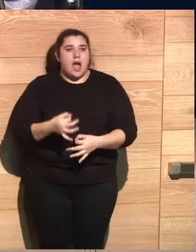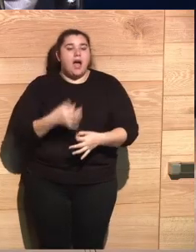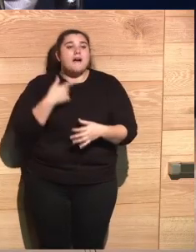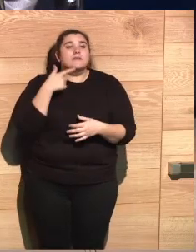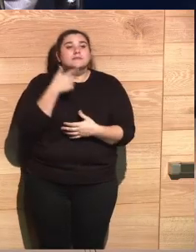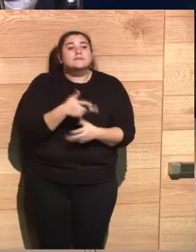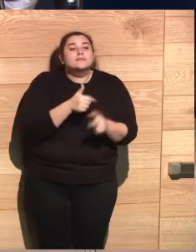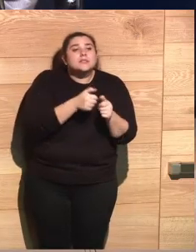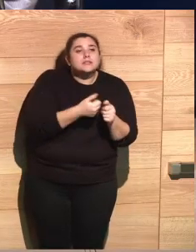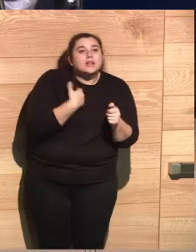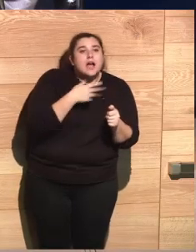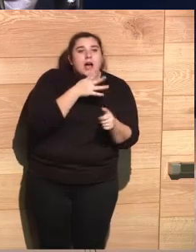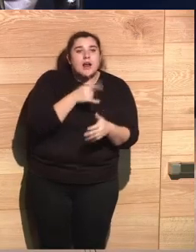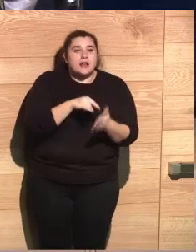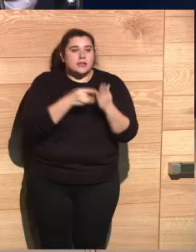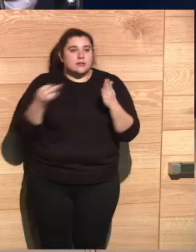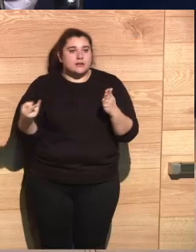la tecnología es lo suficientemente barata.